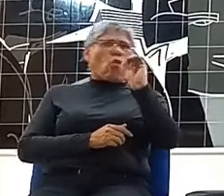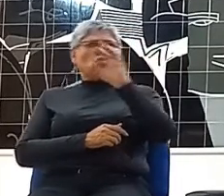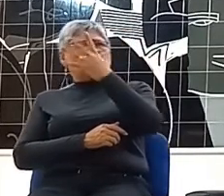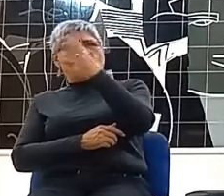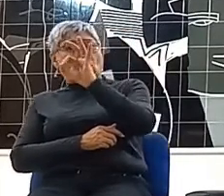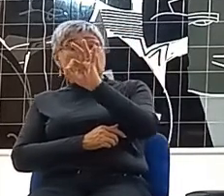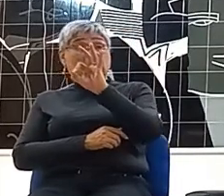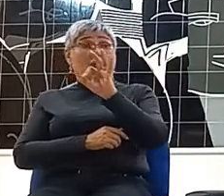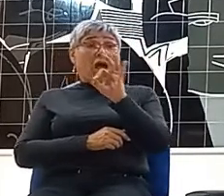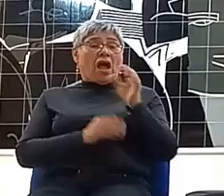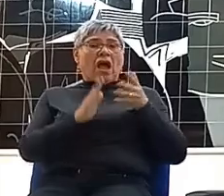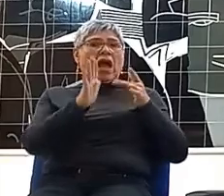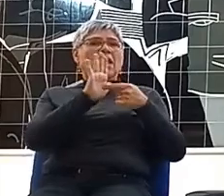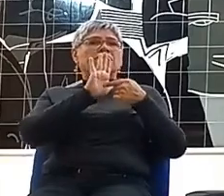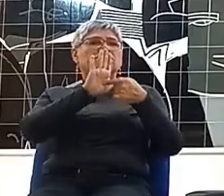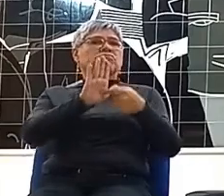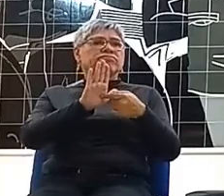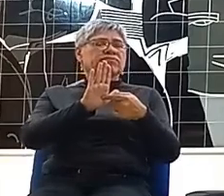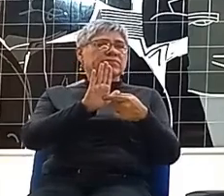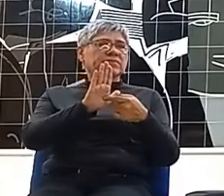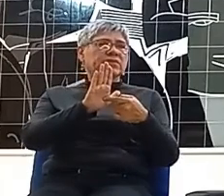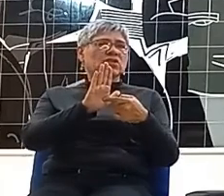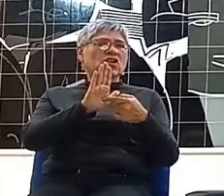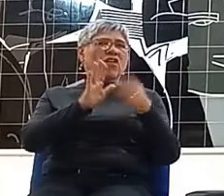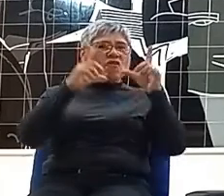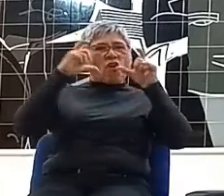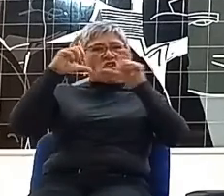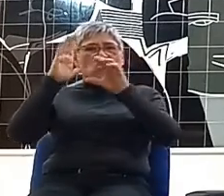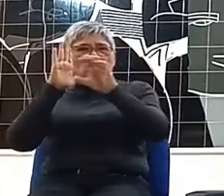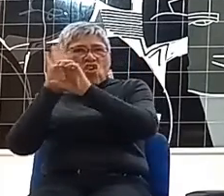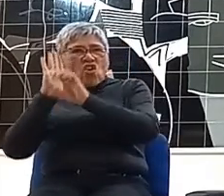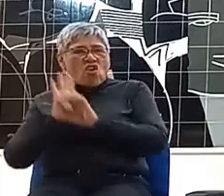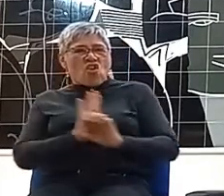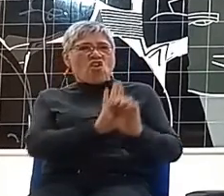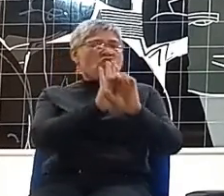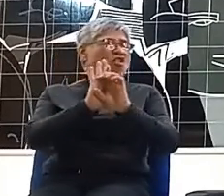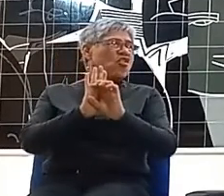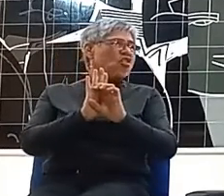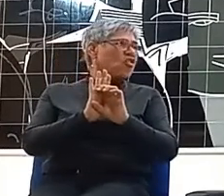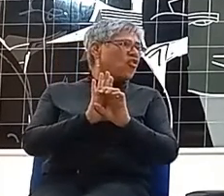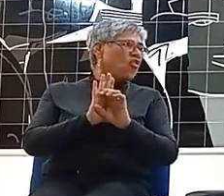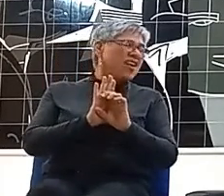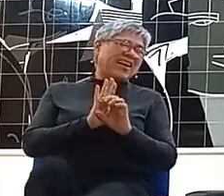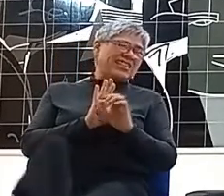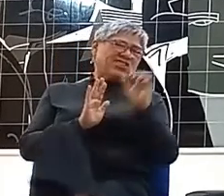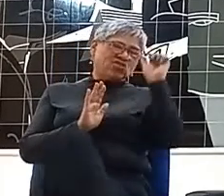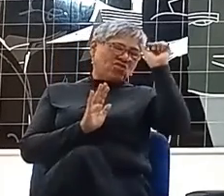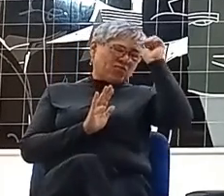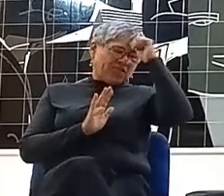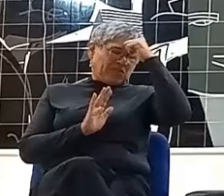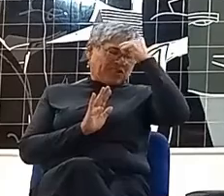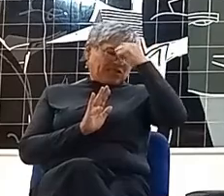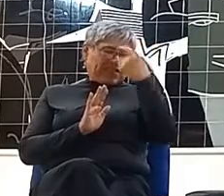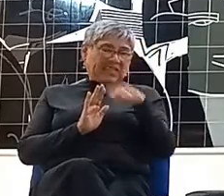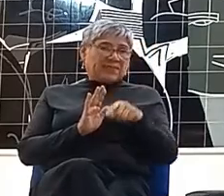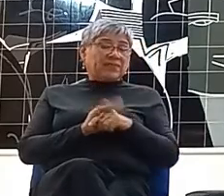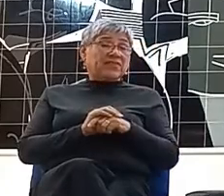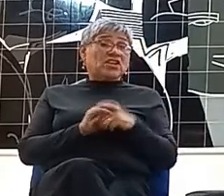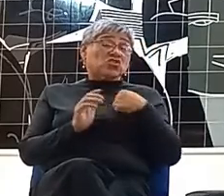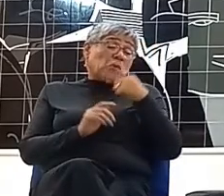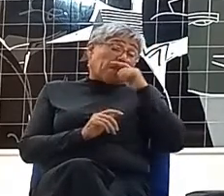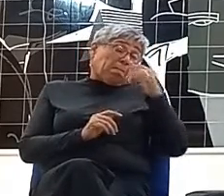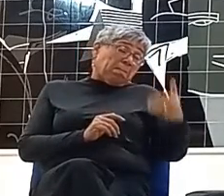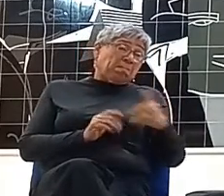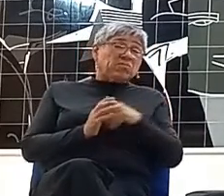50, donde se mostraban con fotos, no sé qué diría allí, yo era muy